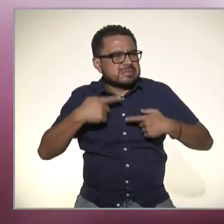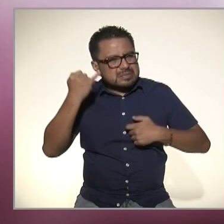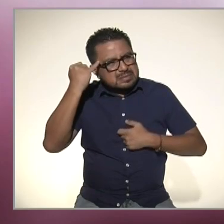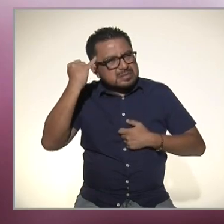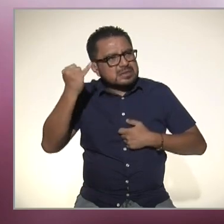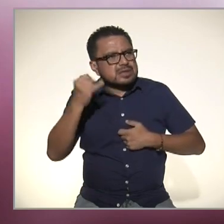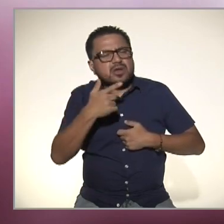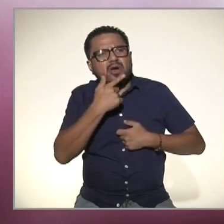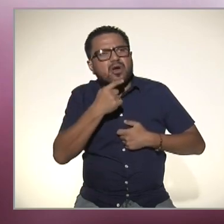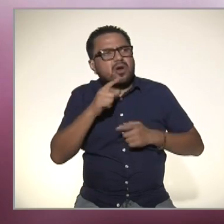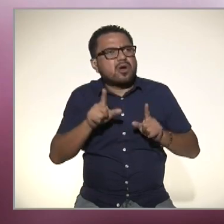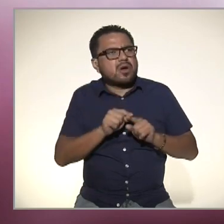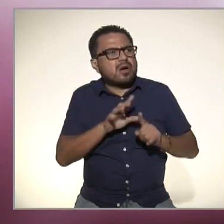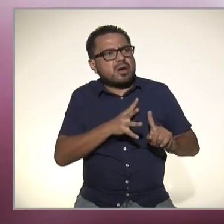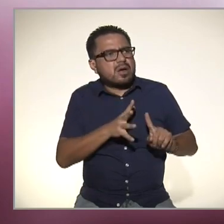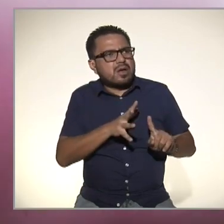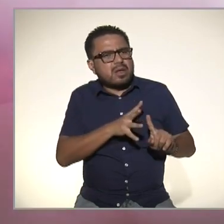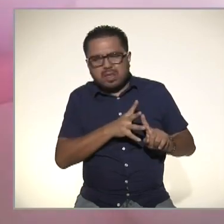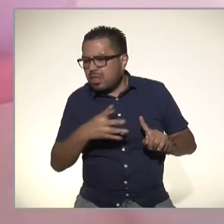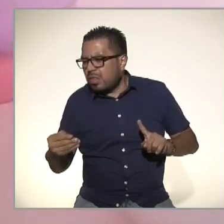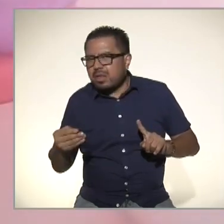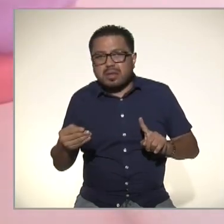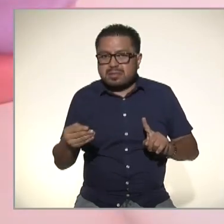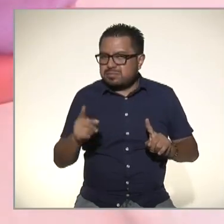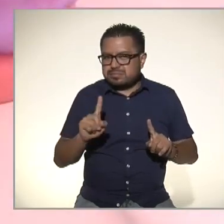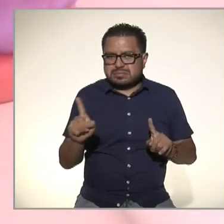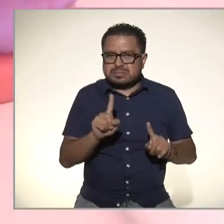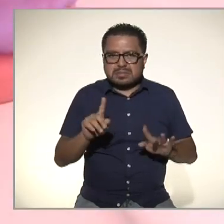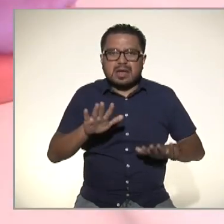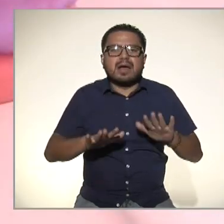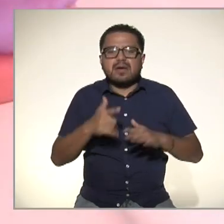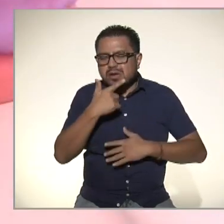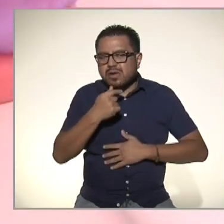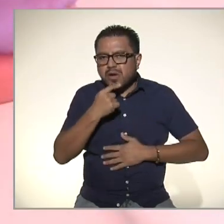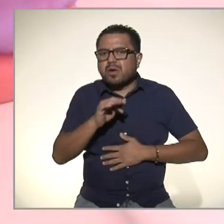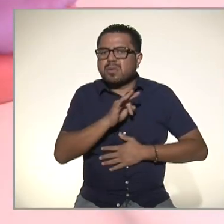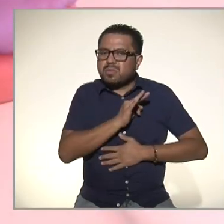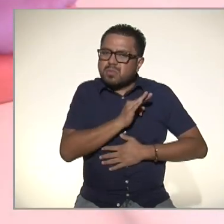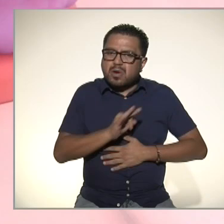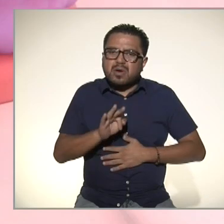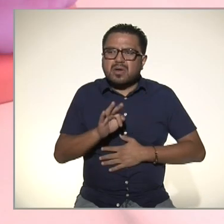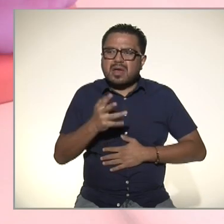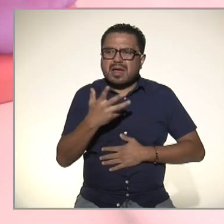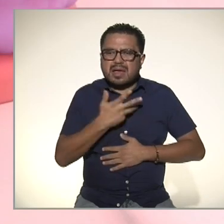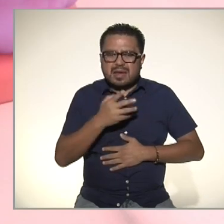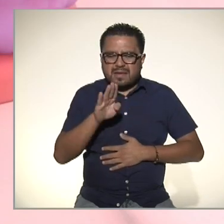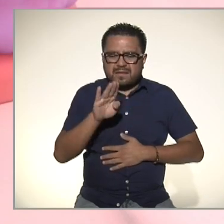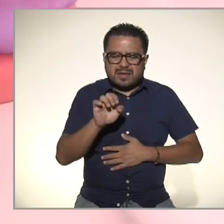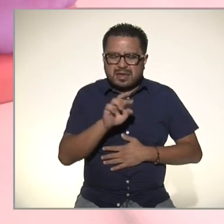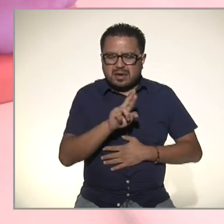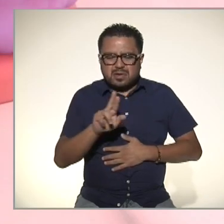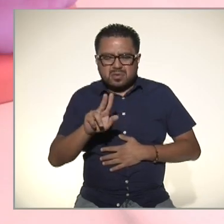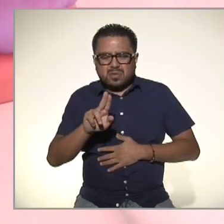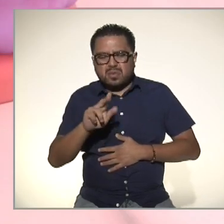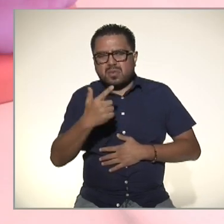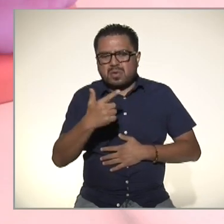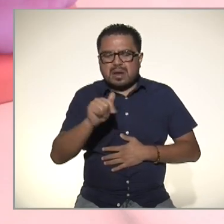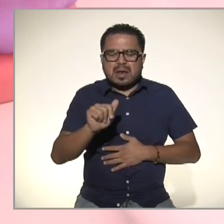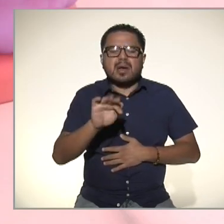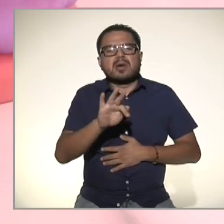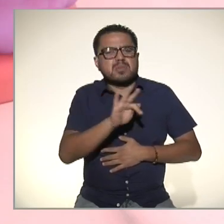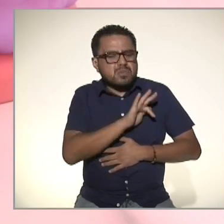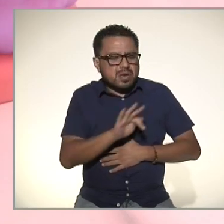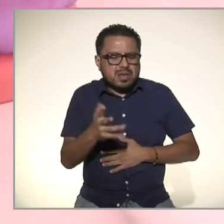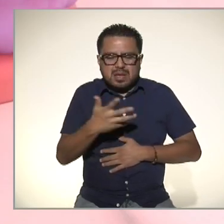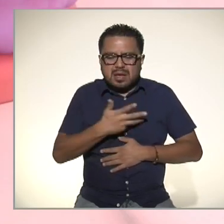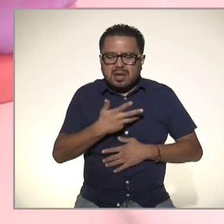solamente es el transmisor y no es así. Muchas veces los hombres también podemos llegar a tener verrugas y también podemos llegar a tener